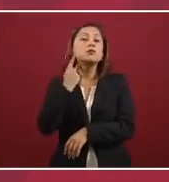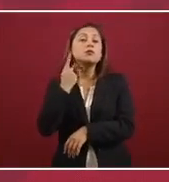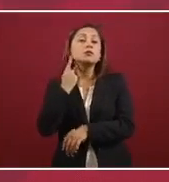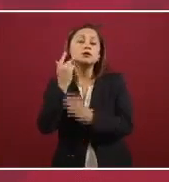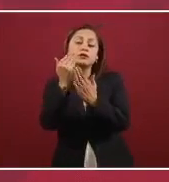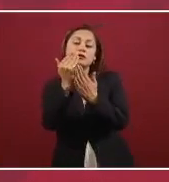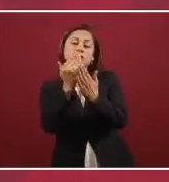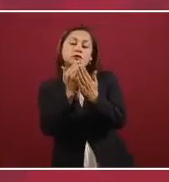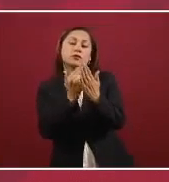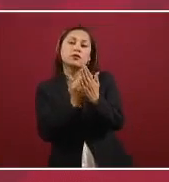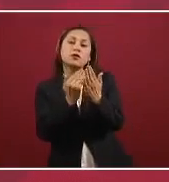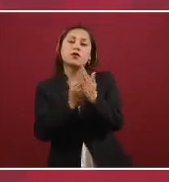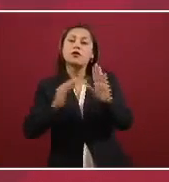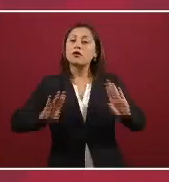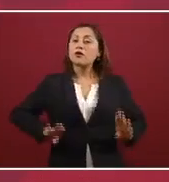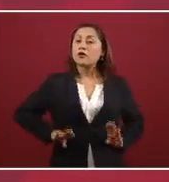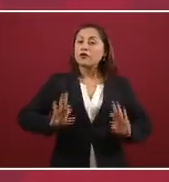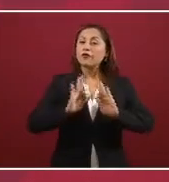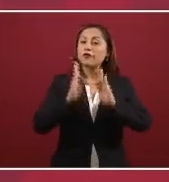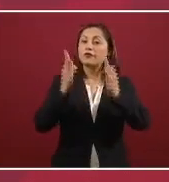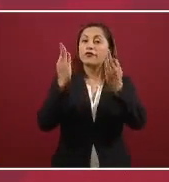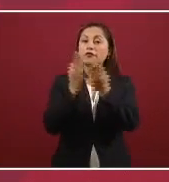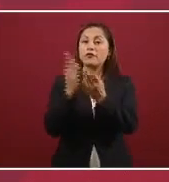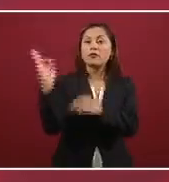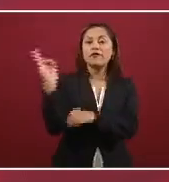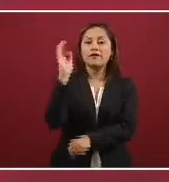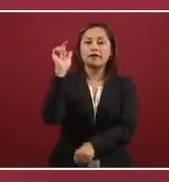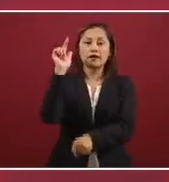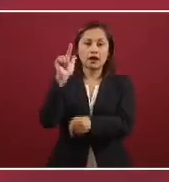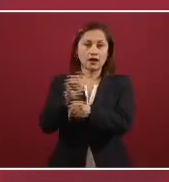federalista, el nuestro.